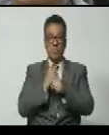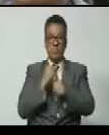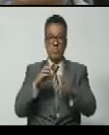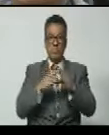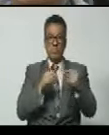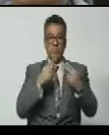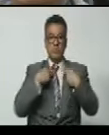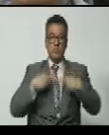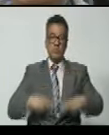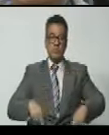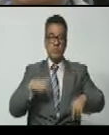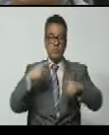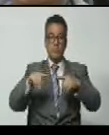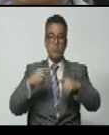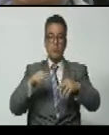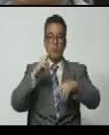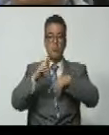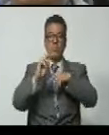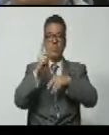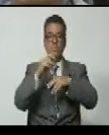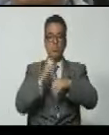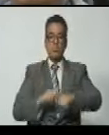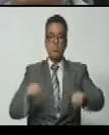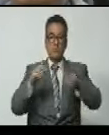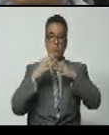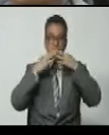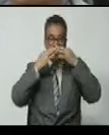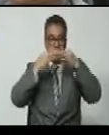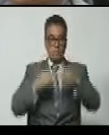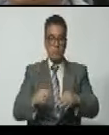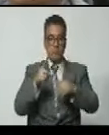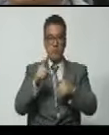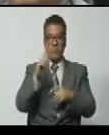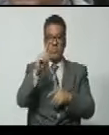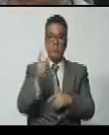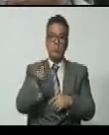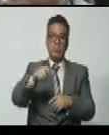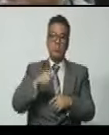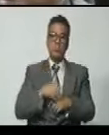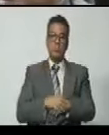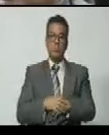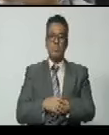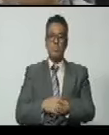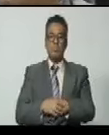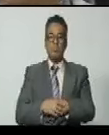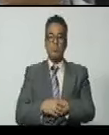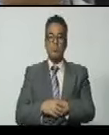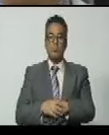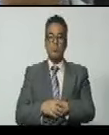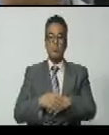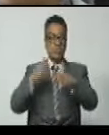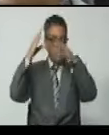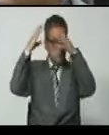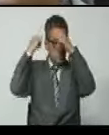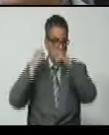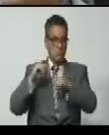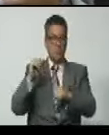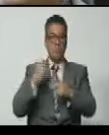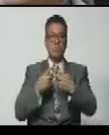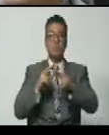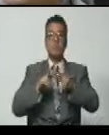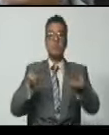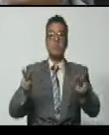Derechos Humanos de las Naciones Unidas en Ginebra nos garantiza, una vez más, que la diplomacia bolivariana de paz